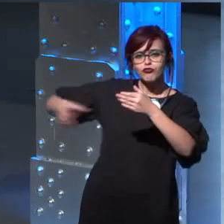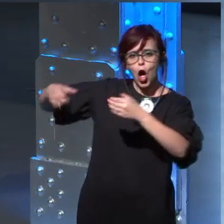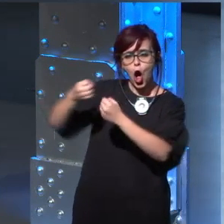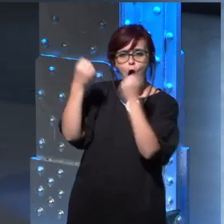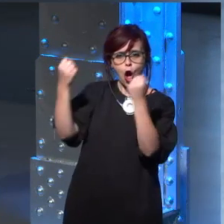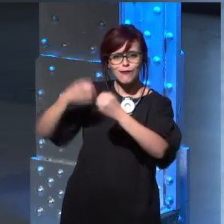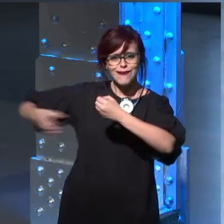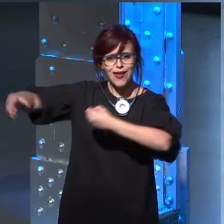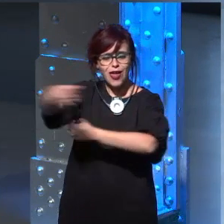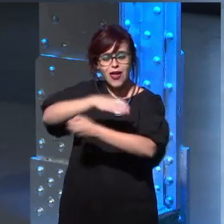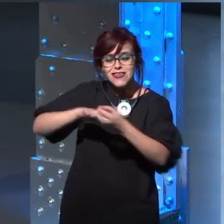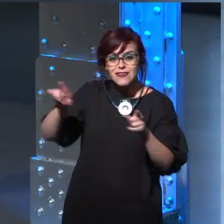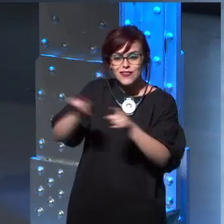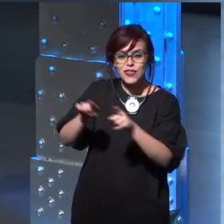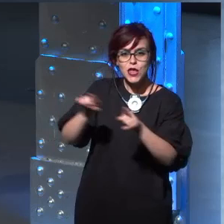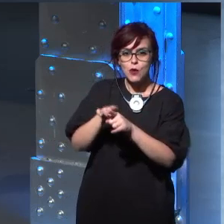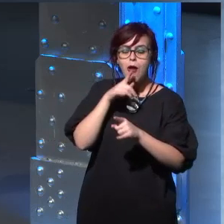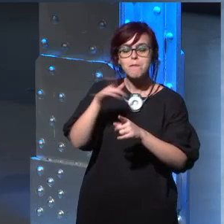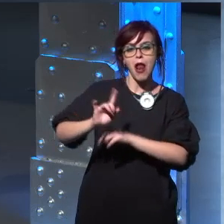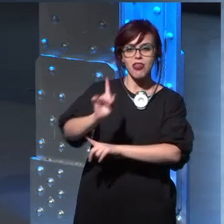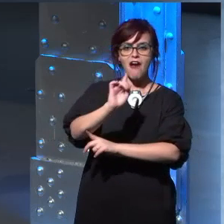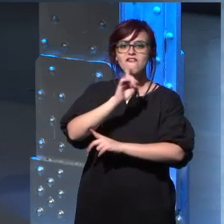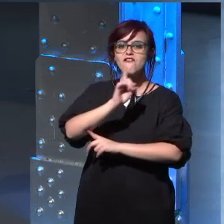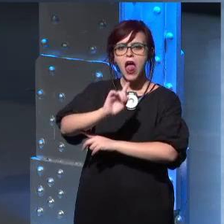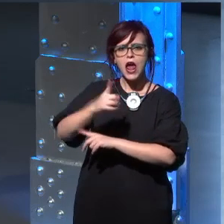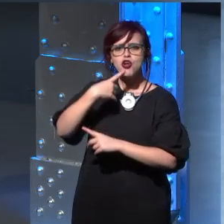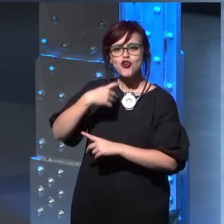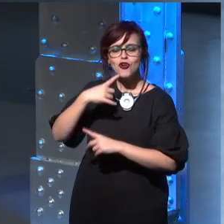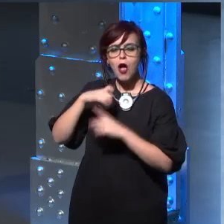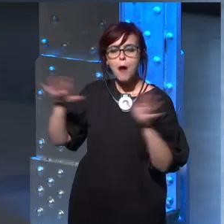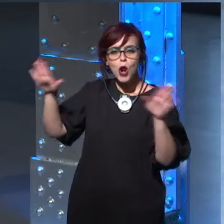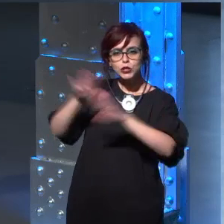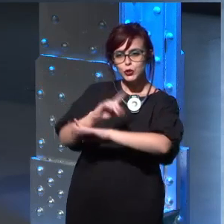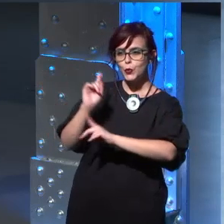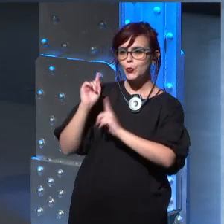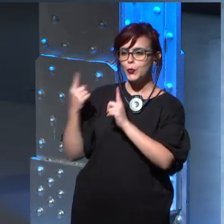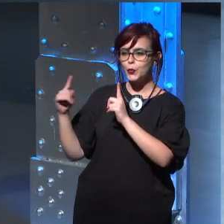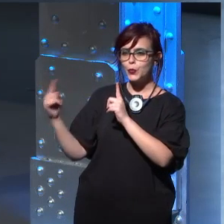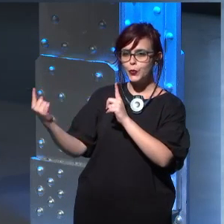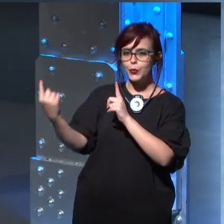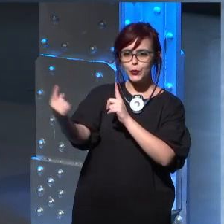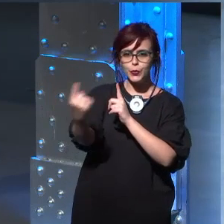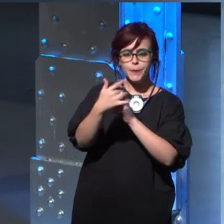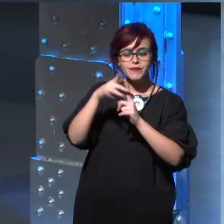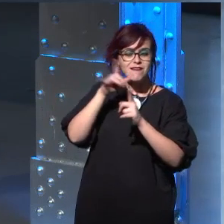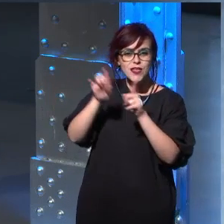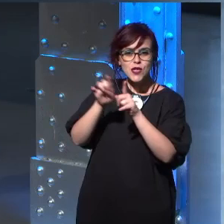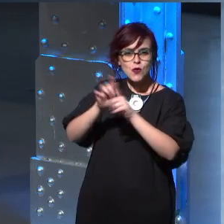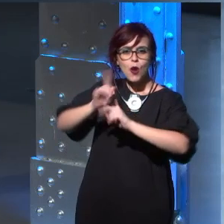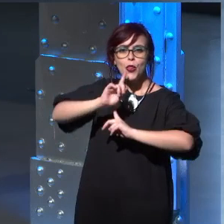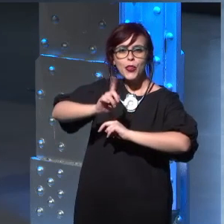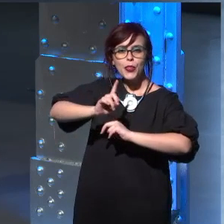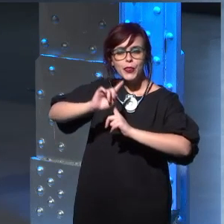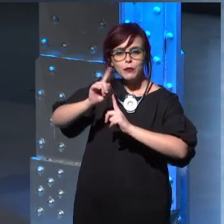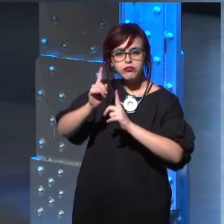iluminaron la noche como cinco enormes velas rojas. Y como velas, comenzaron a deformarse y a derretirse mientras arroyos de